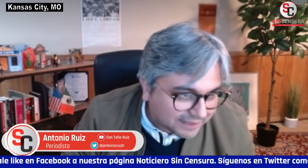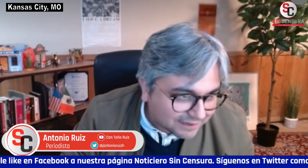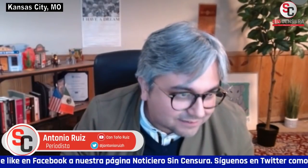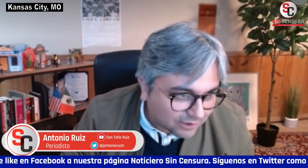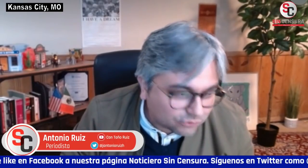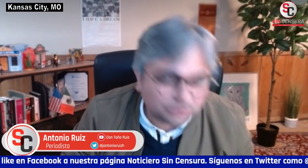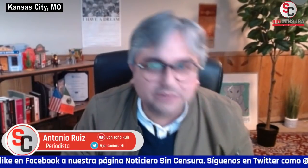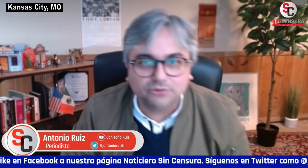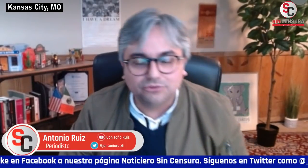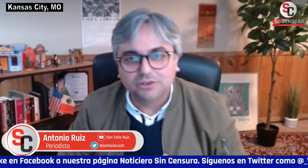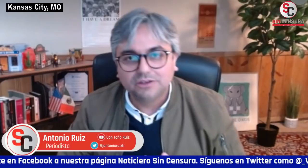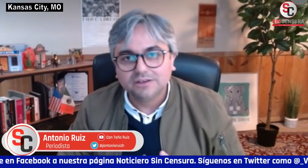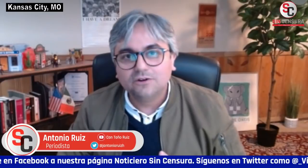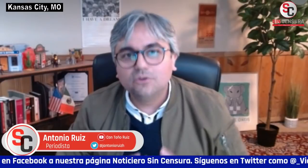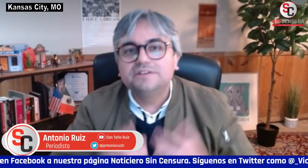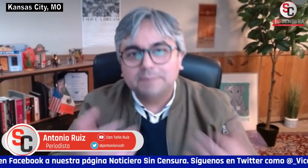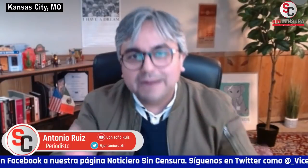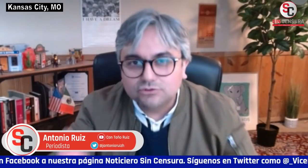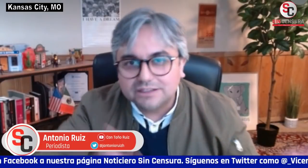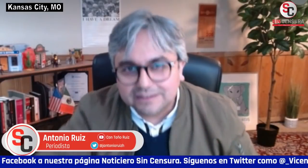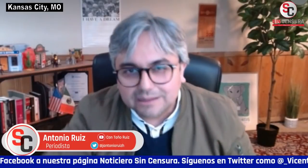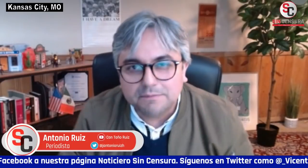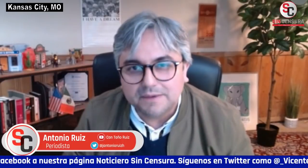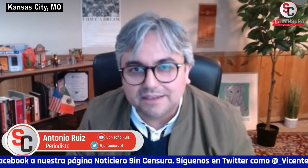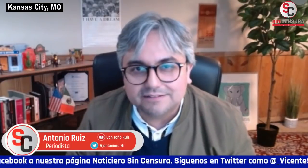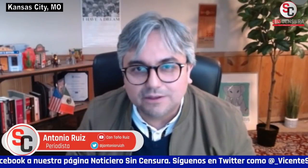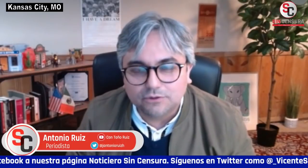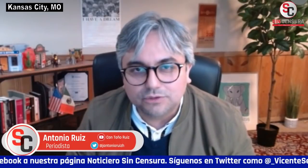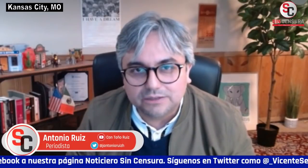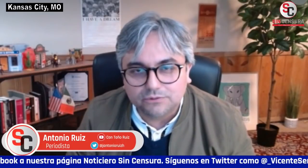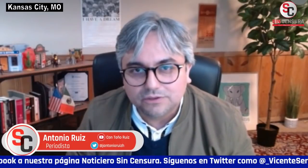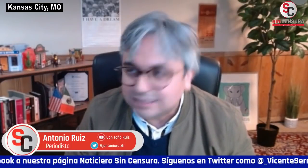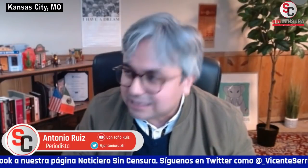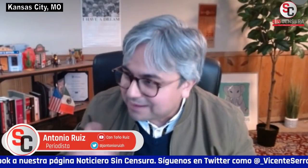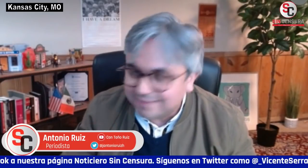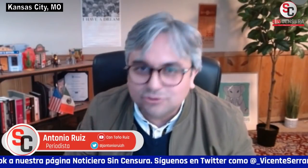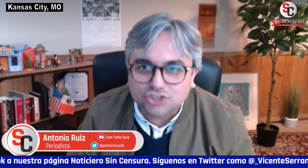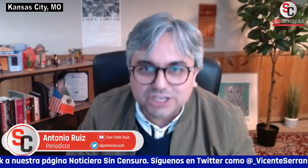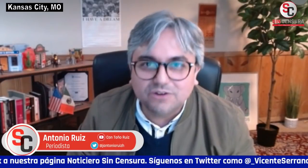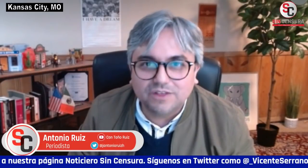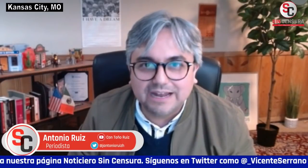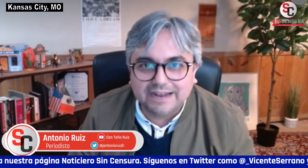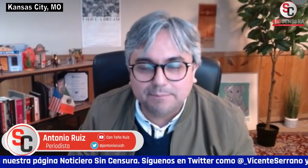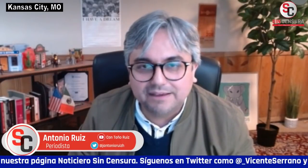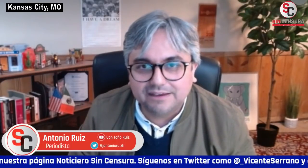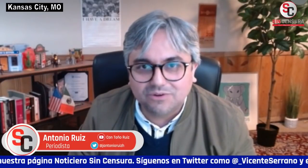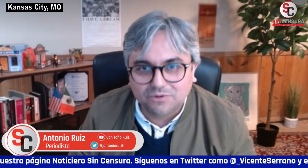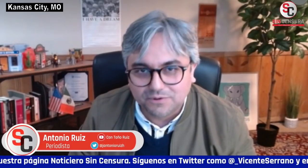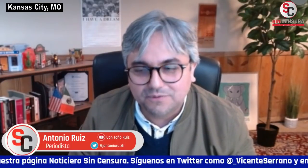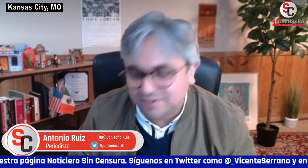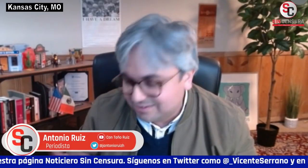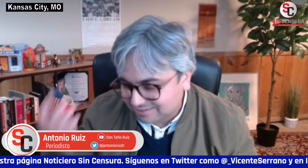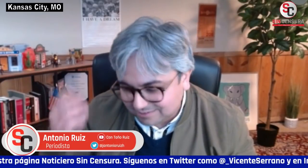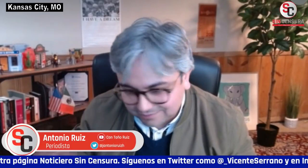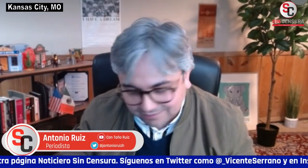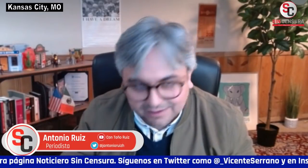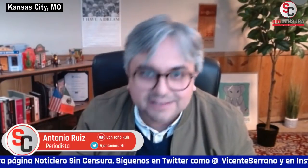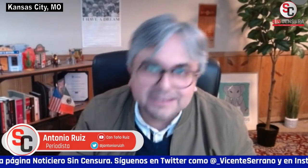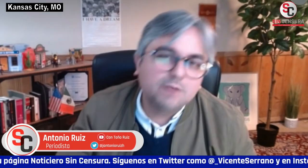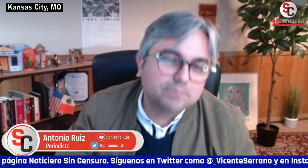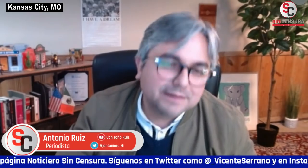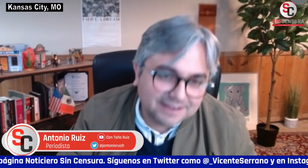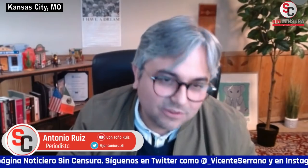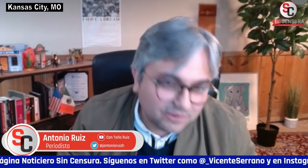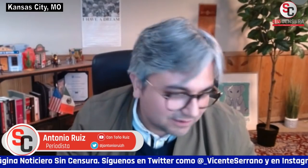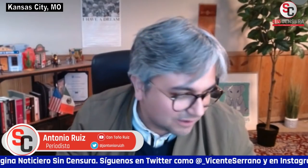hablar aquí en Estados Unidos, lo discriminan a usted que también vive aquí en Estados Unidos y que manda un chingo de lana a México, ¿no? Entonces, ya